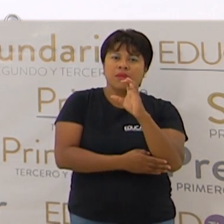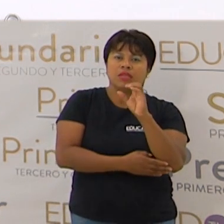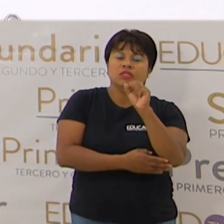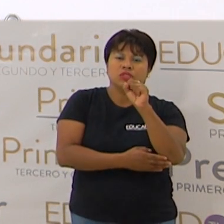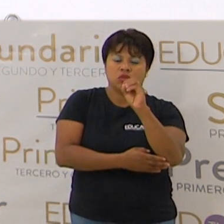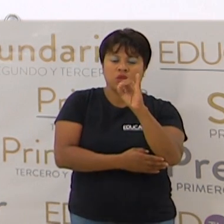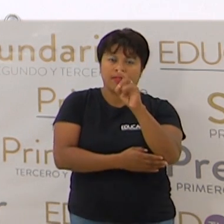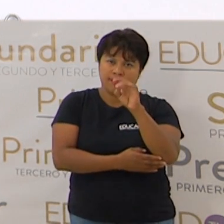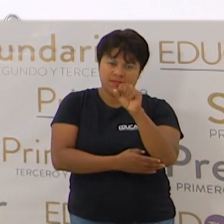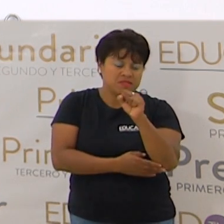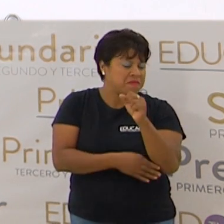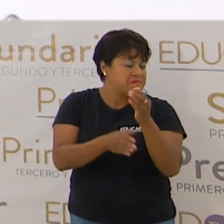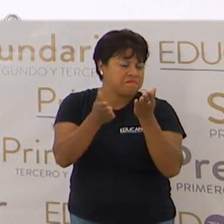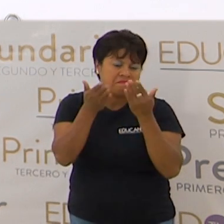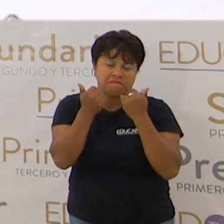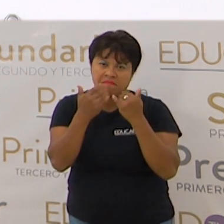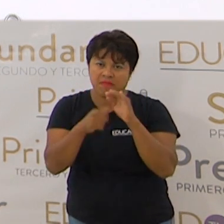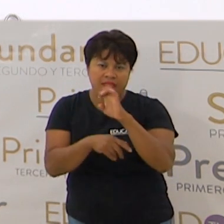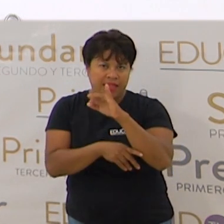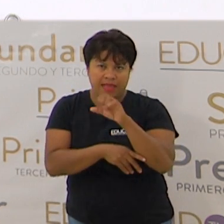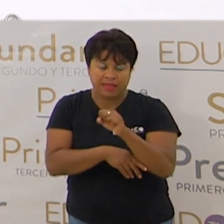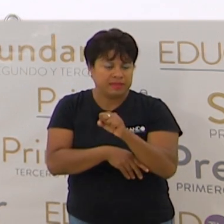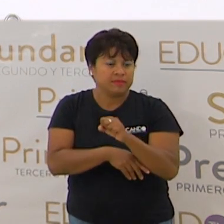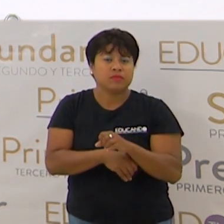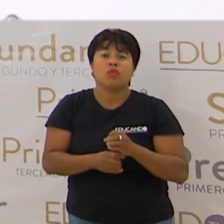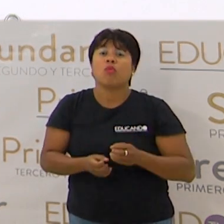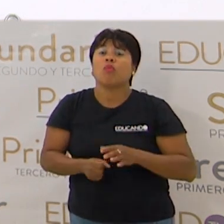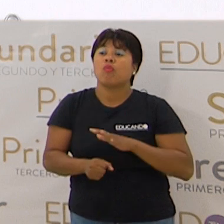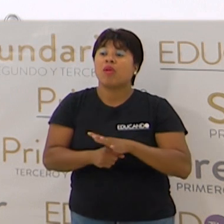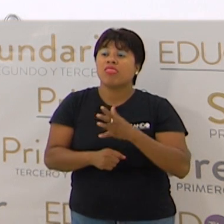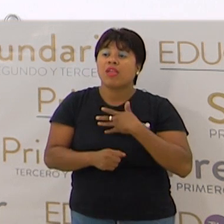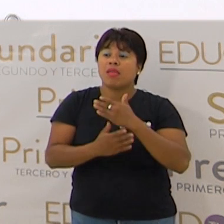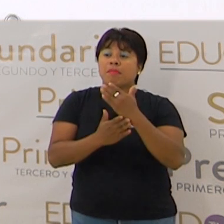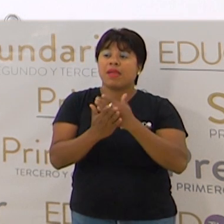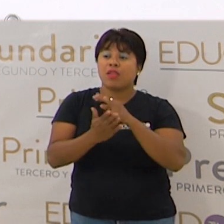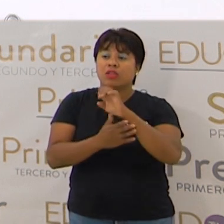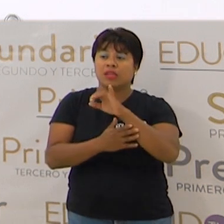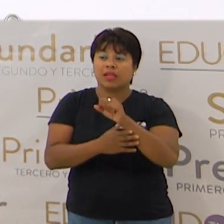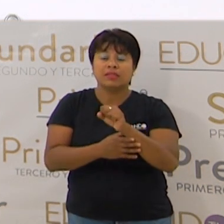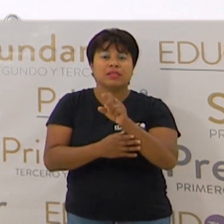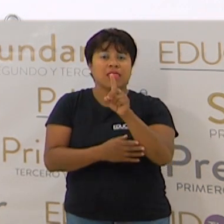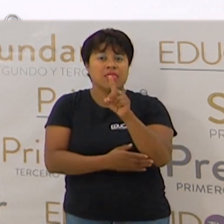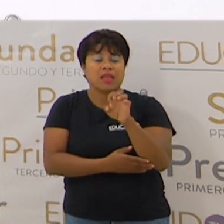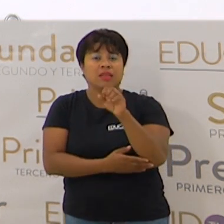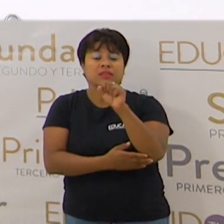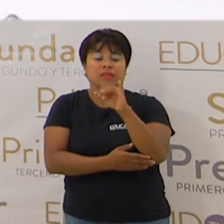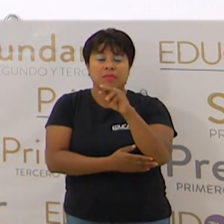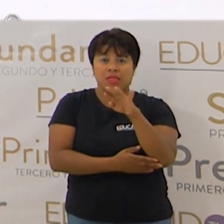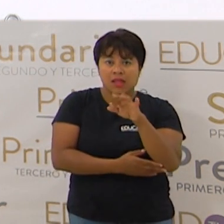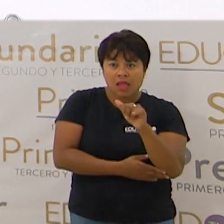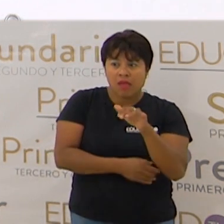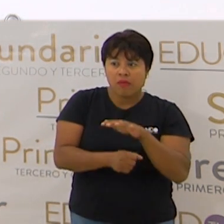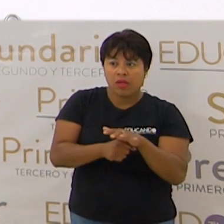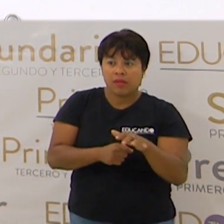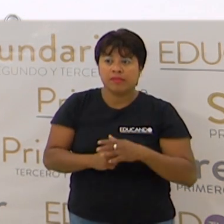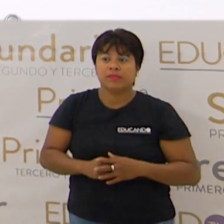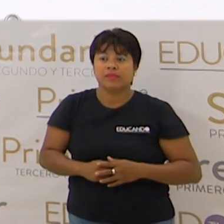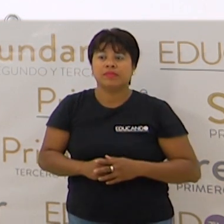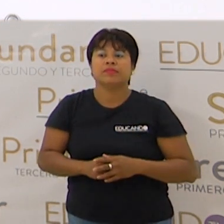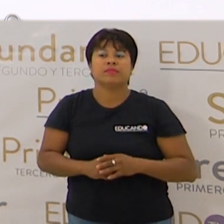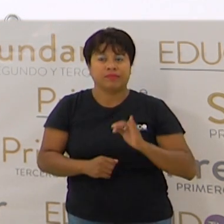trapezoides, no tienen ejes de simetría. ¿Cuál tiene menos ejes de simetría? Un trapecio isósceles, un